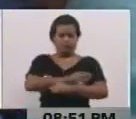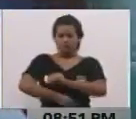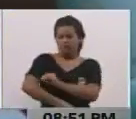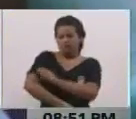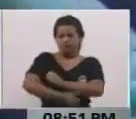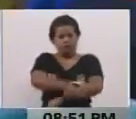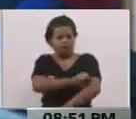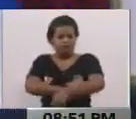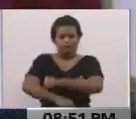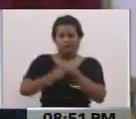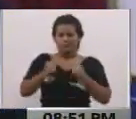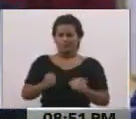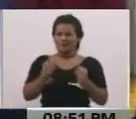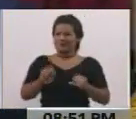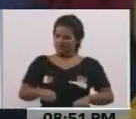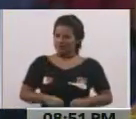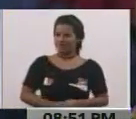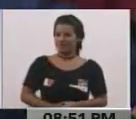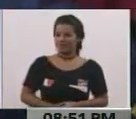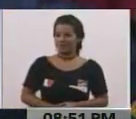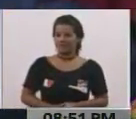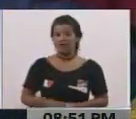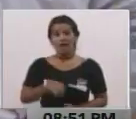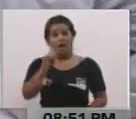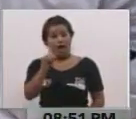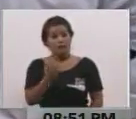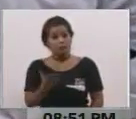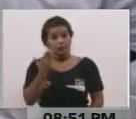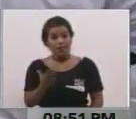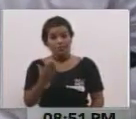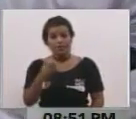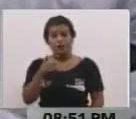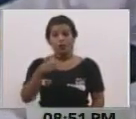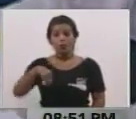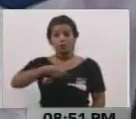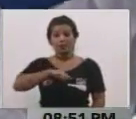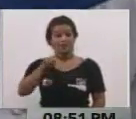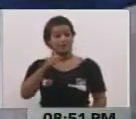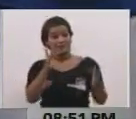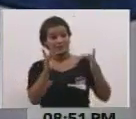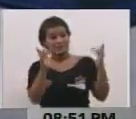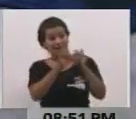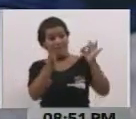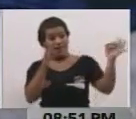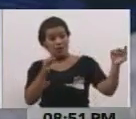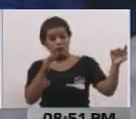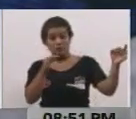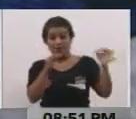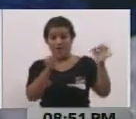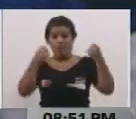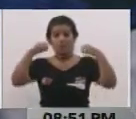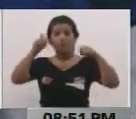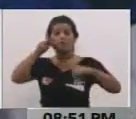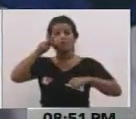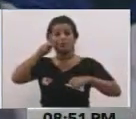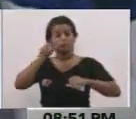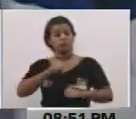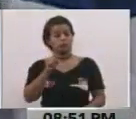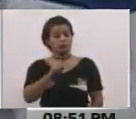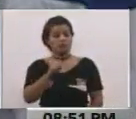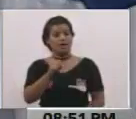bajar a los entrenadores, ustedes tienen que estar en contacto, caminar hasta cerca de ellos. Sí, el estadio tenía un